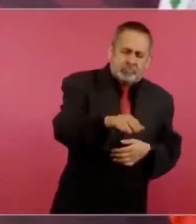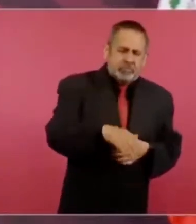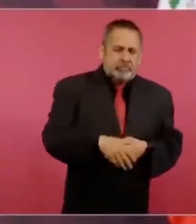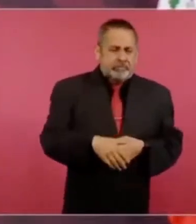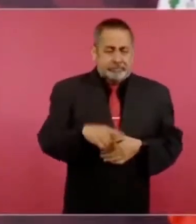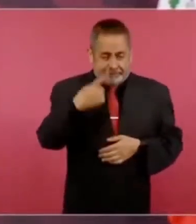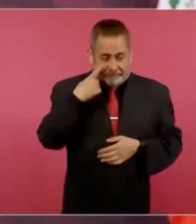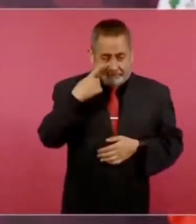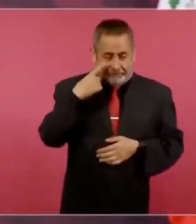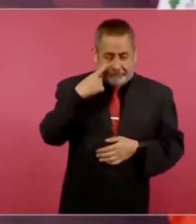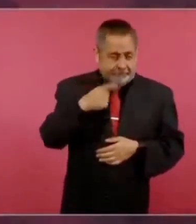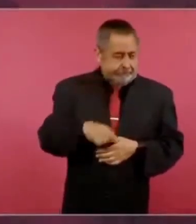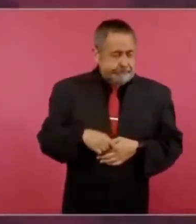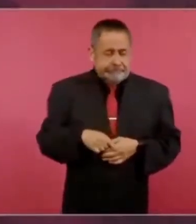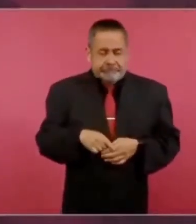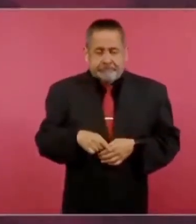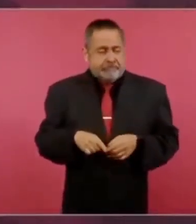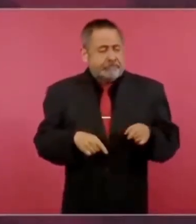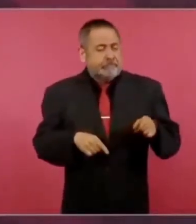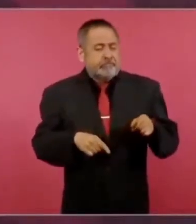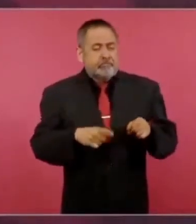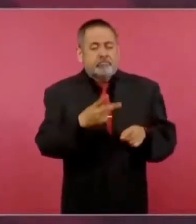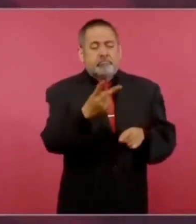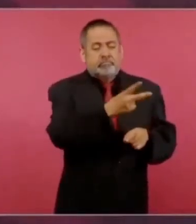que habían, declinara uno